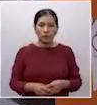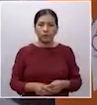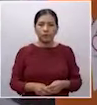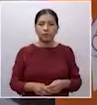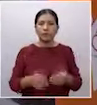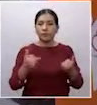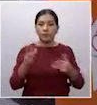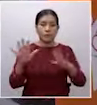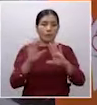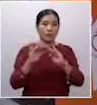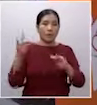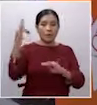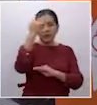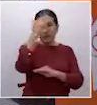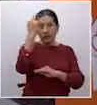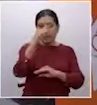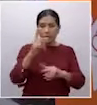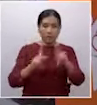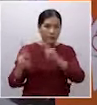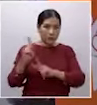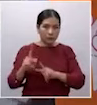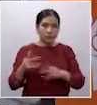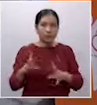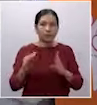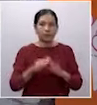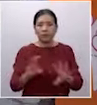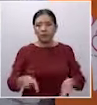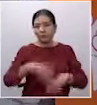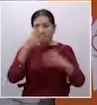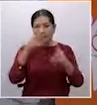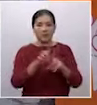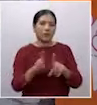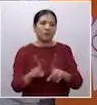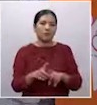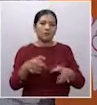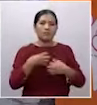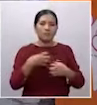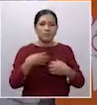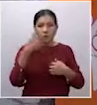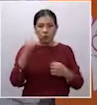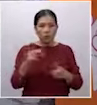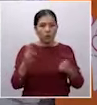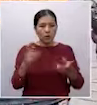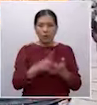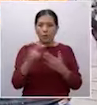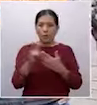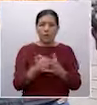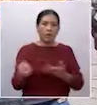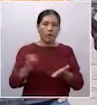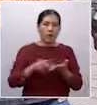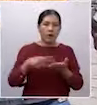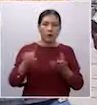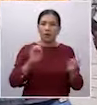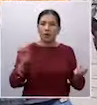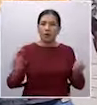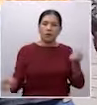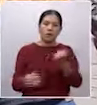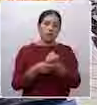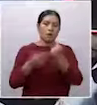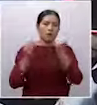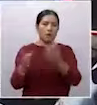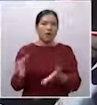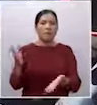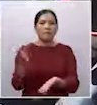Y organizaciones de la ciudad del Alto anuncian medidas de presión ante la paralización de la aprobación de créditos por la Cámara de